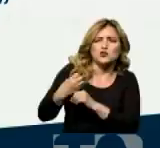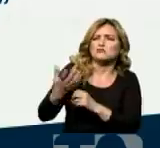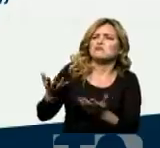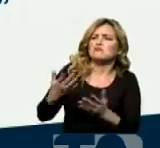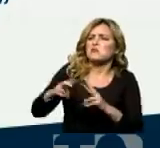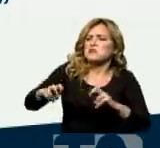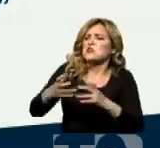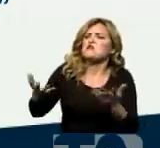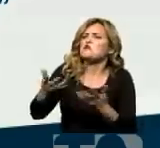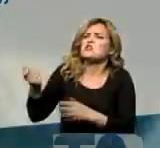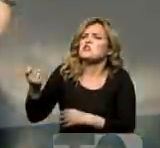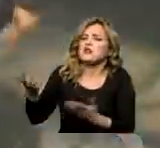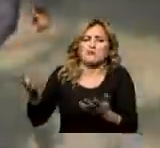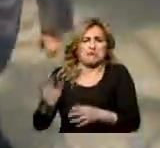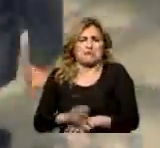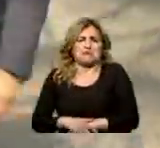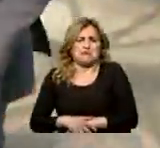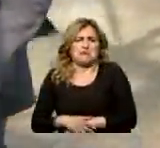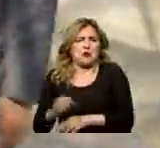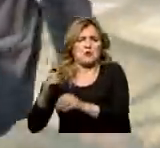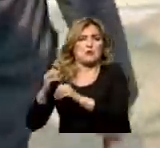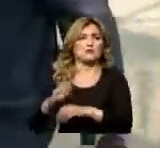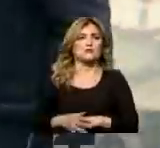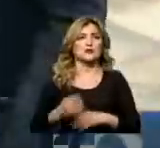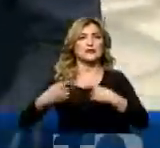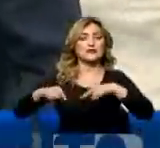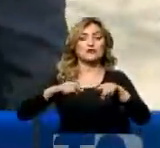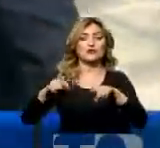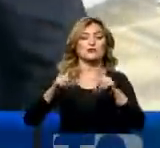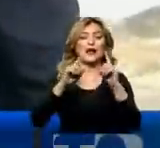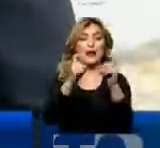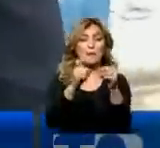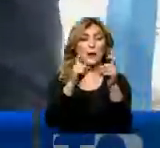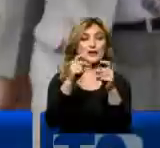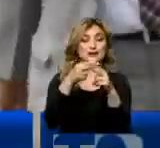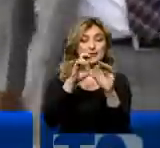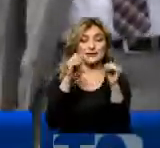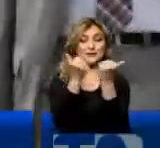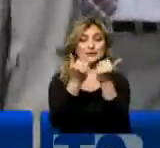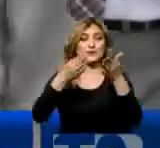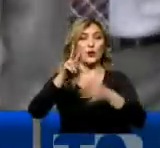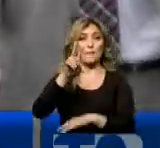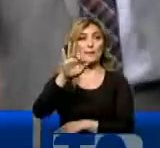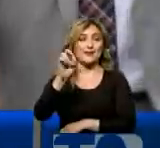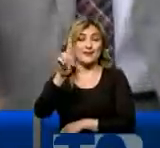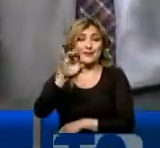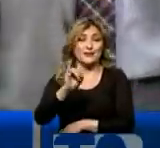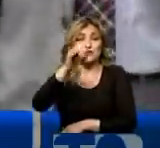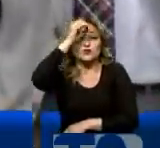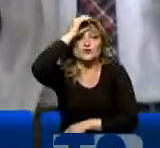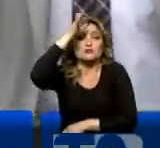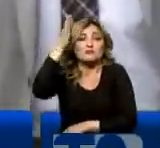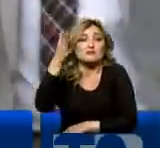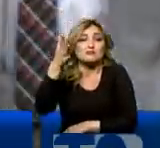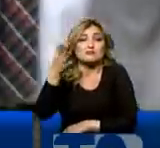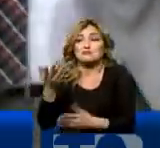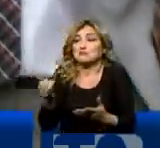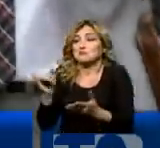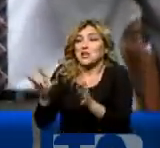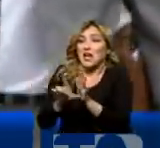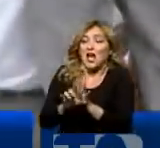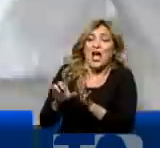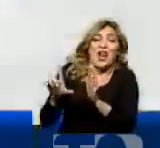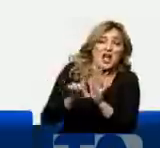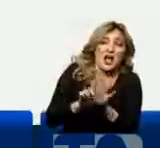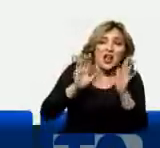era su obligación saberlo. Su jefe de campaña, el ex asambleísta Cristian Viteri, aseguró también que desconocía la licitud de los dineros,